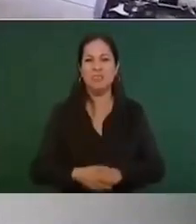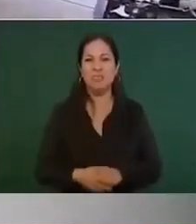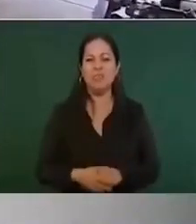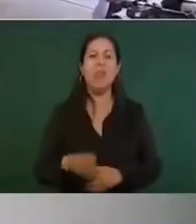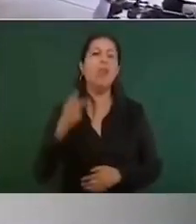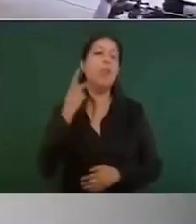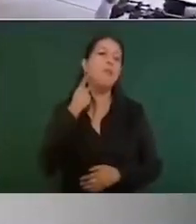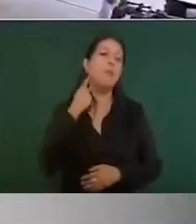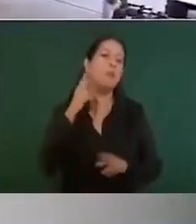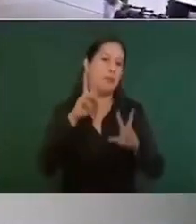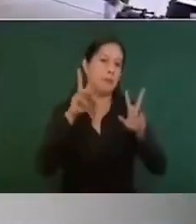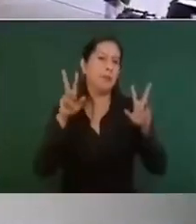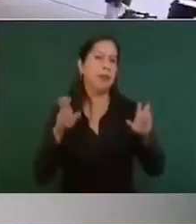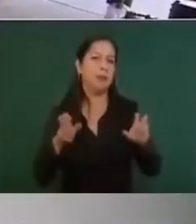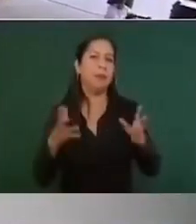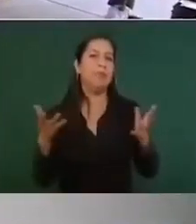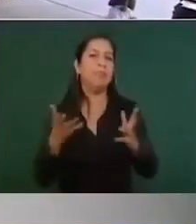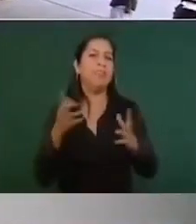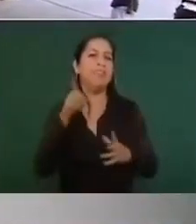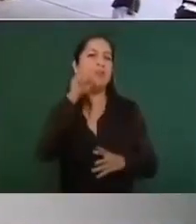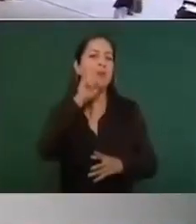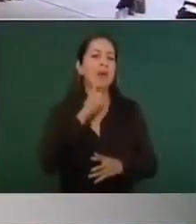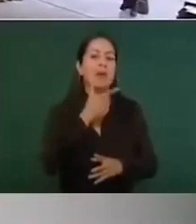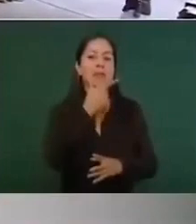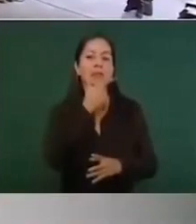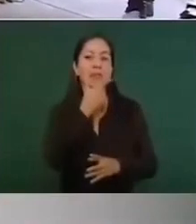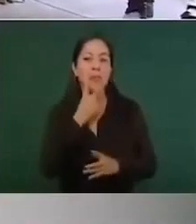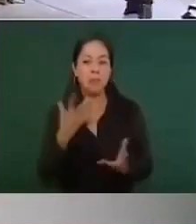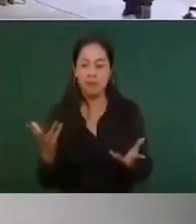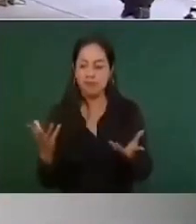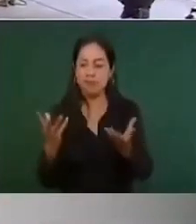La política se hace con mujeres y hombres,